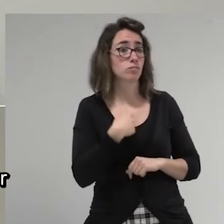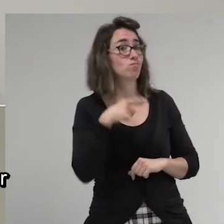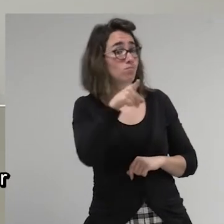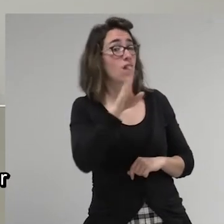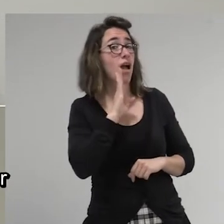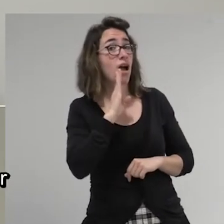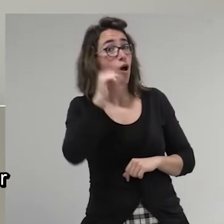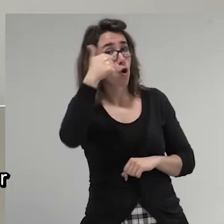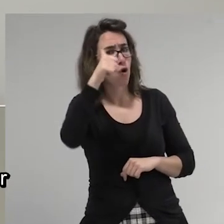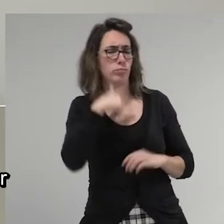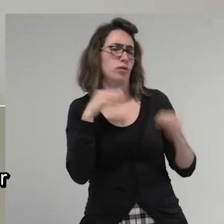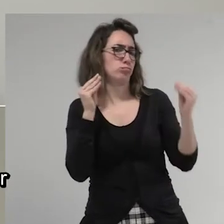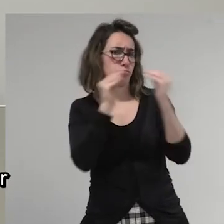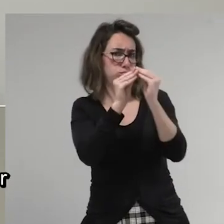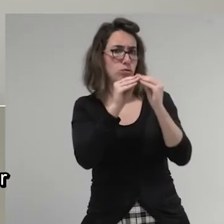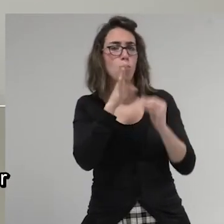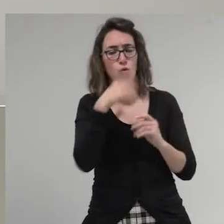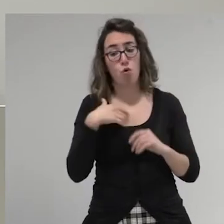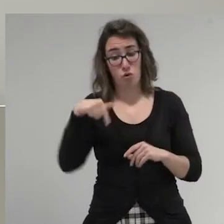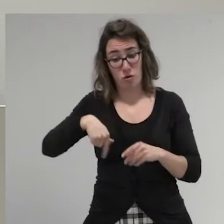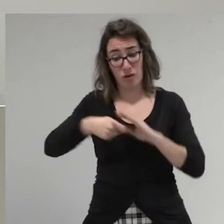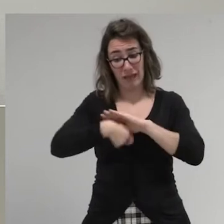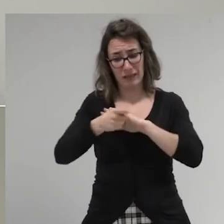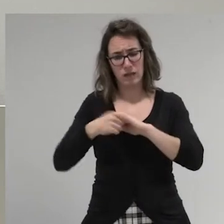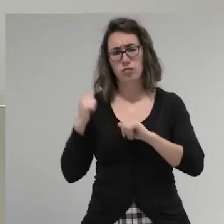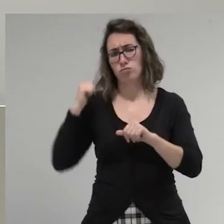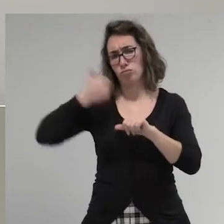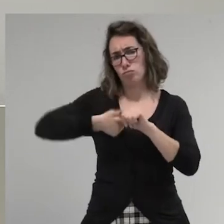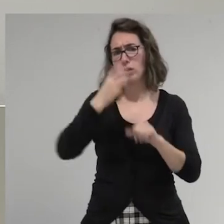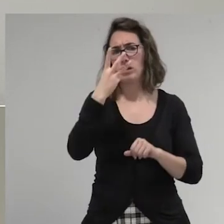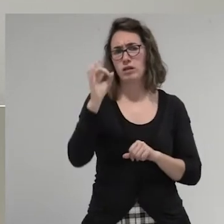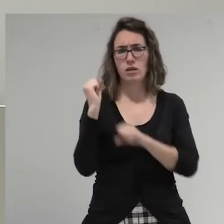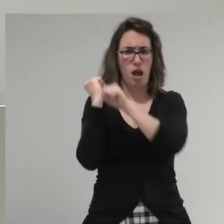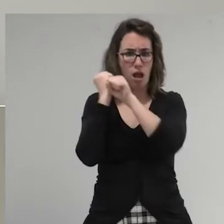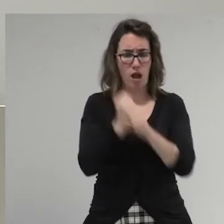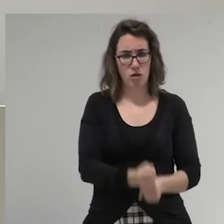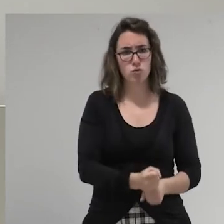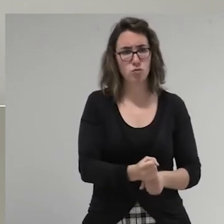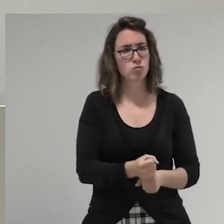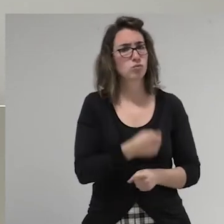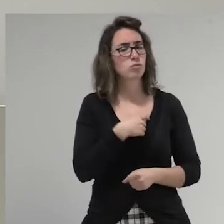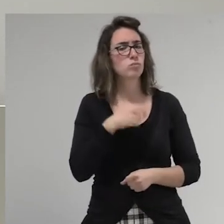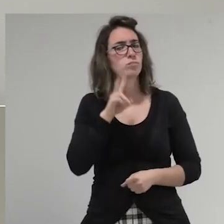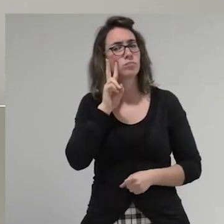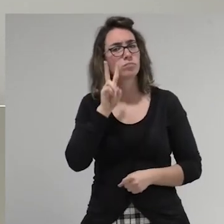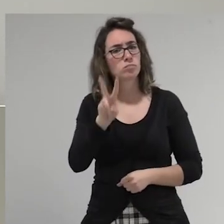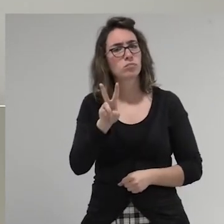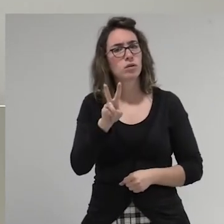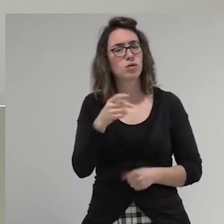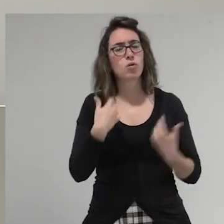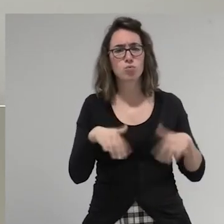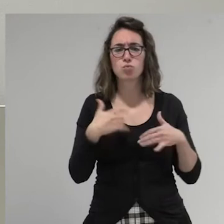ese señor, porque llevo 30 años en Gasteiz y siento dificultades en comunicarme